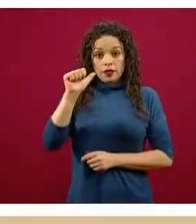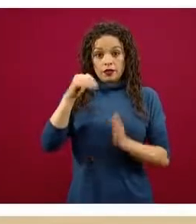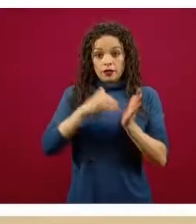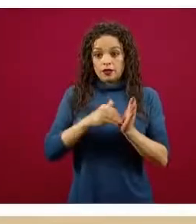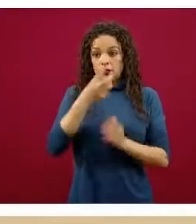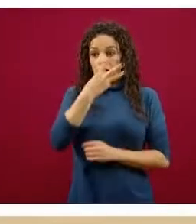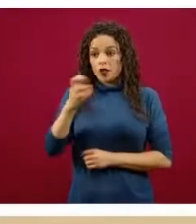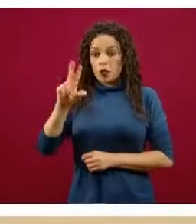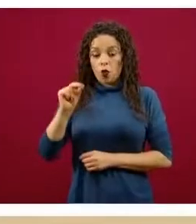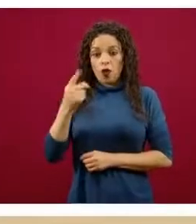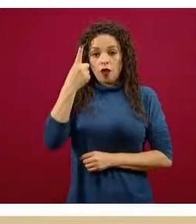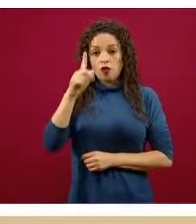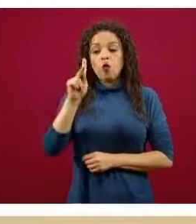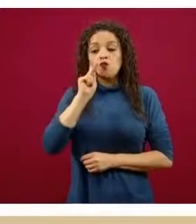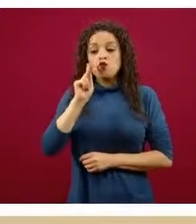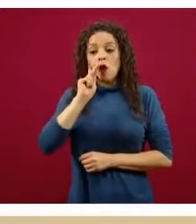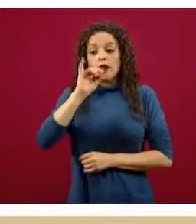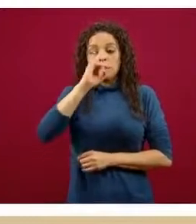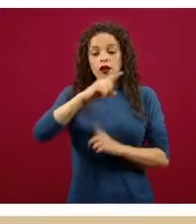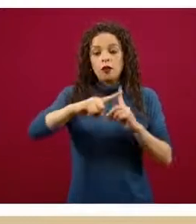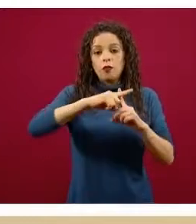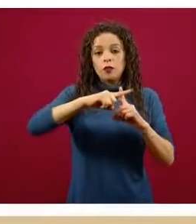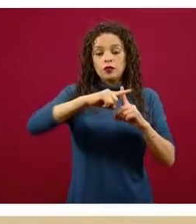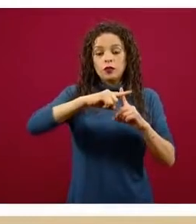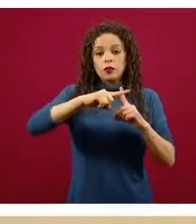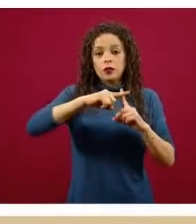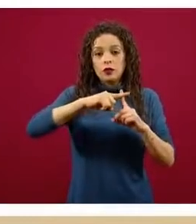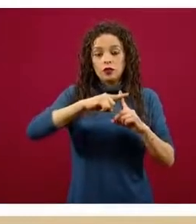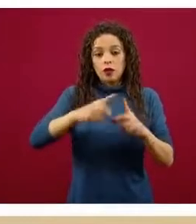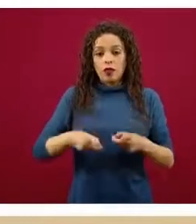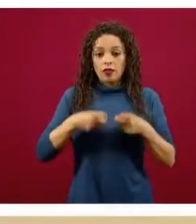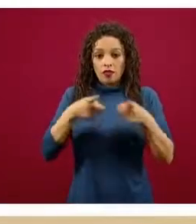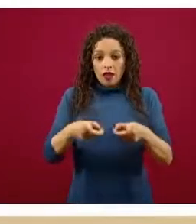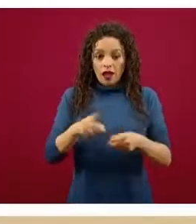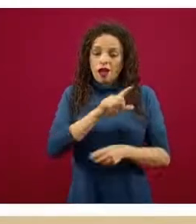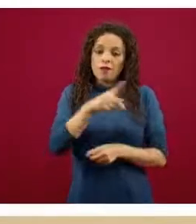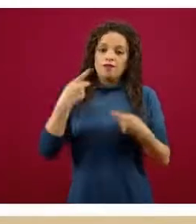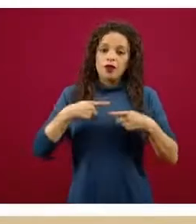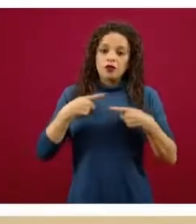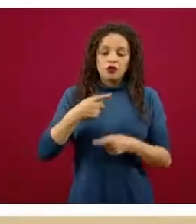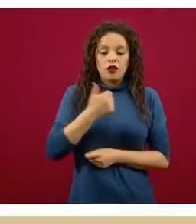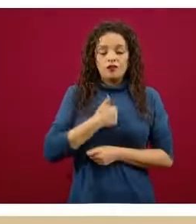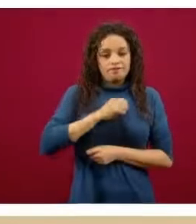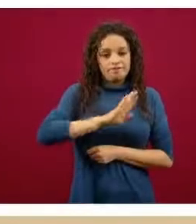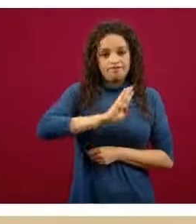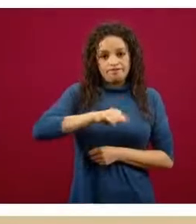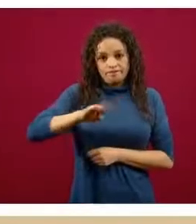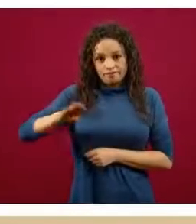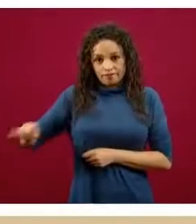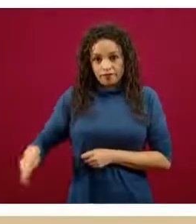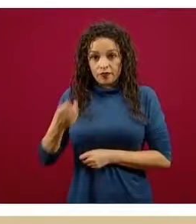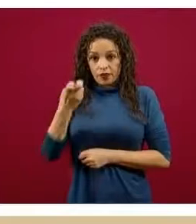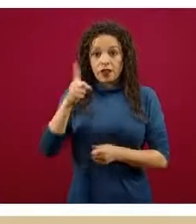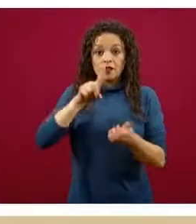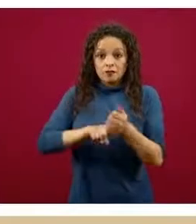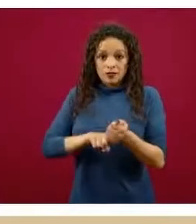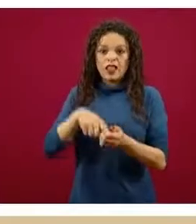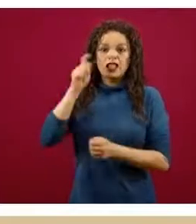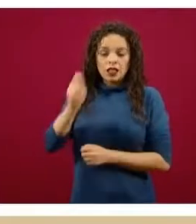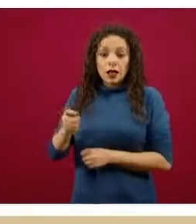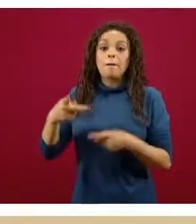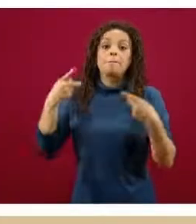26,381 pruebas positivas que resultaron de personas que lamentablemente fallecieron, son